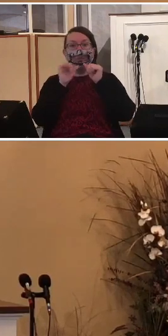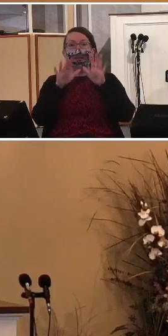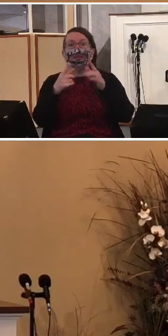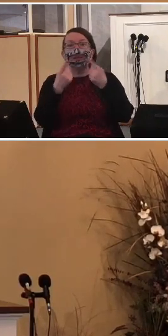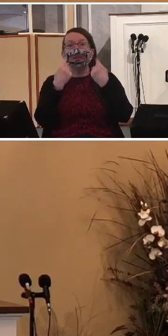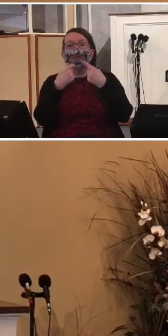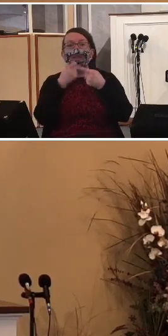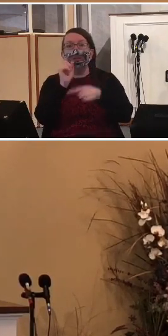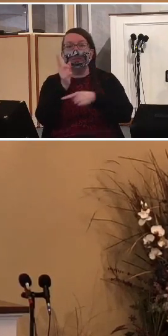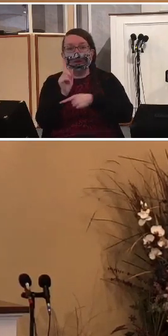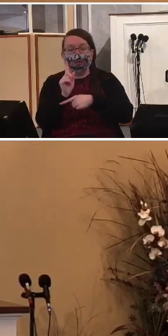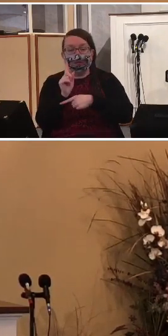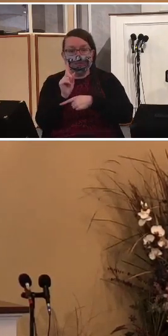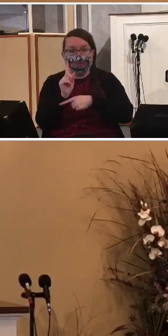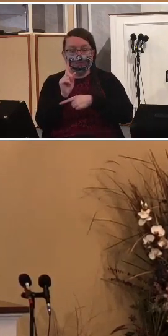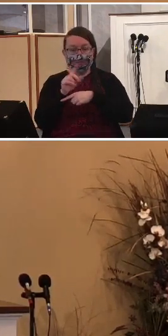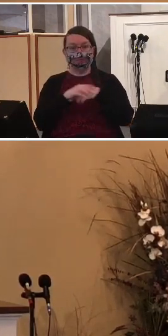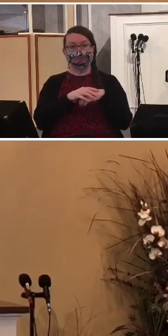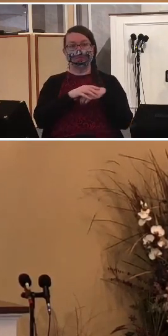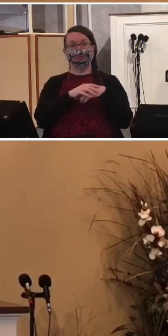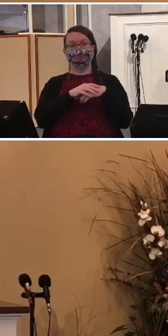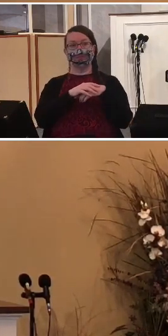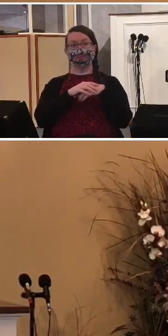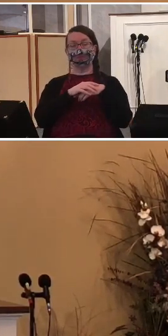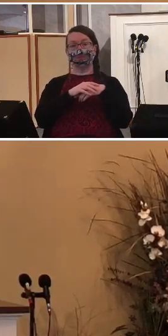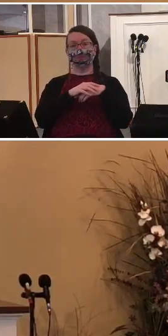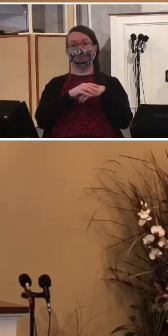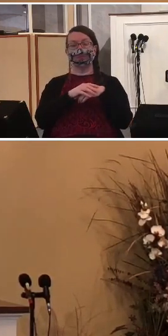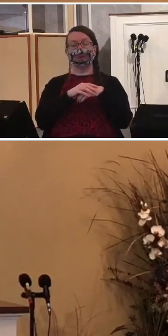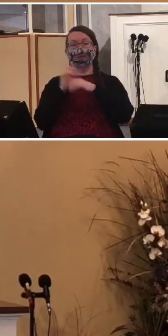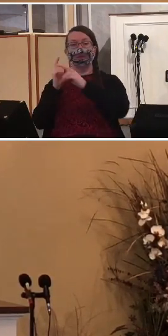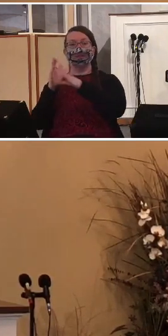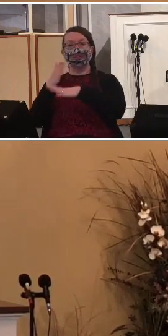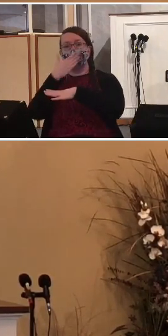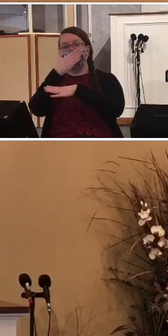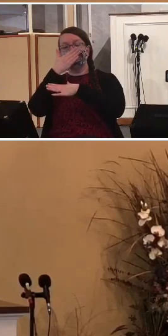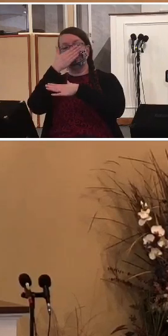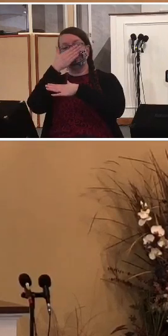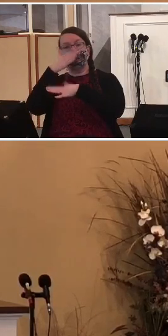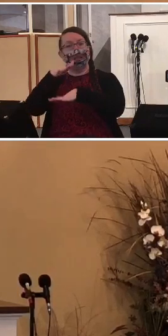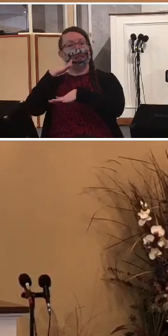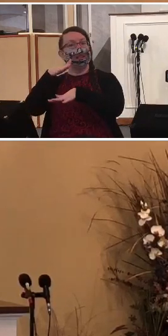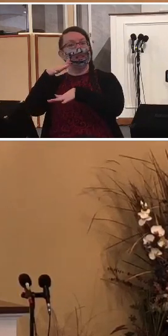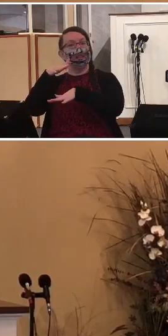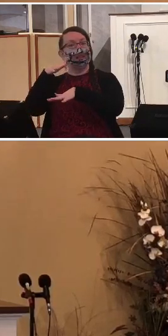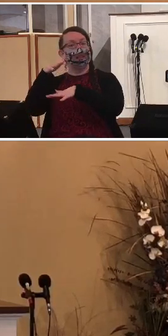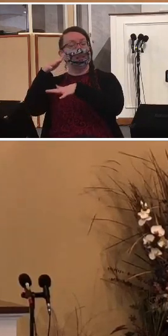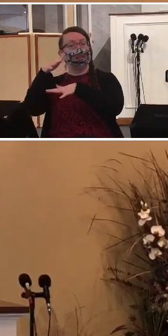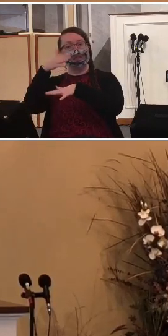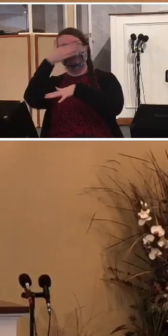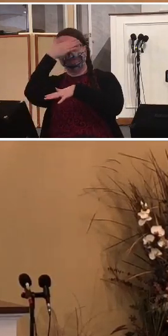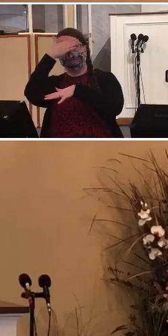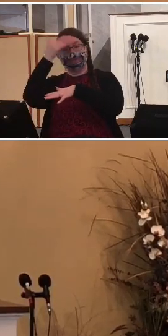bendiciones. La Biblia dice, yo no sé cómo tú le llames, pero esto es lo que yo